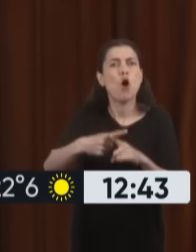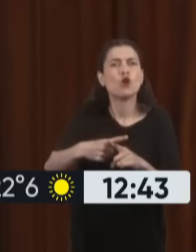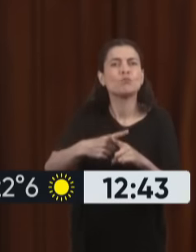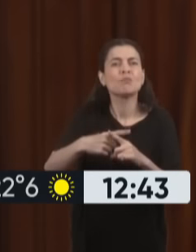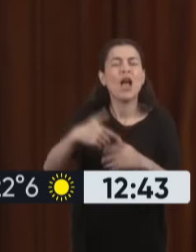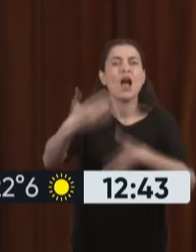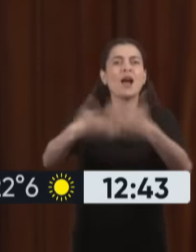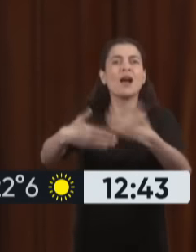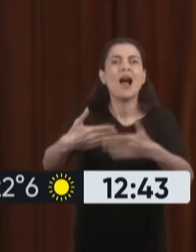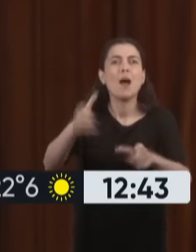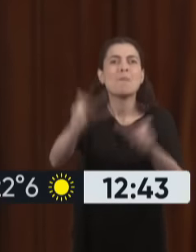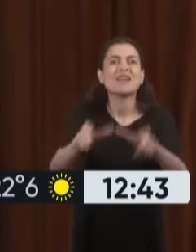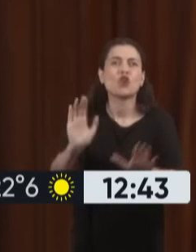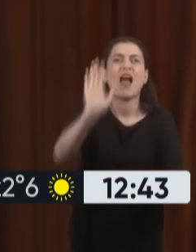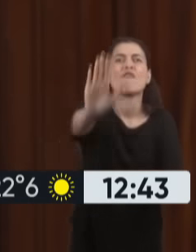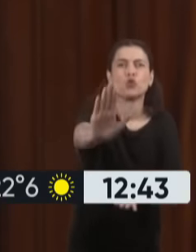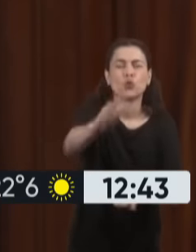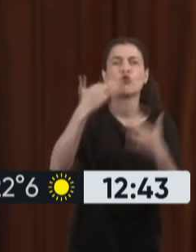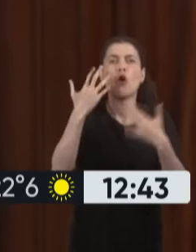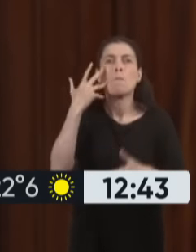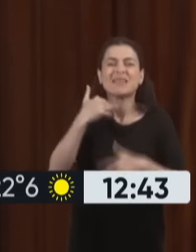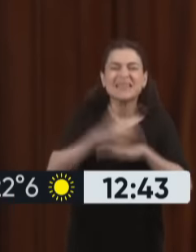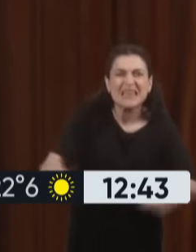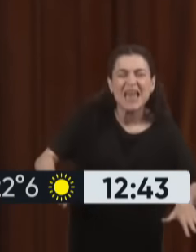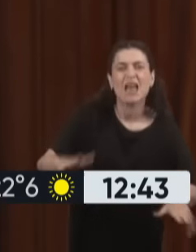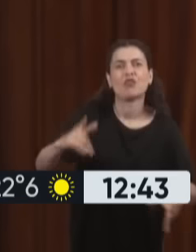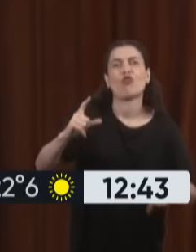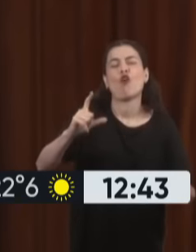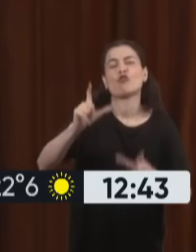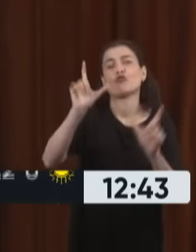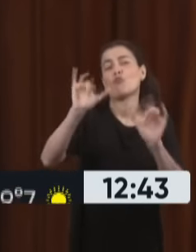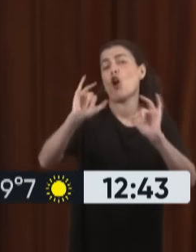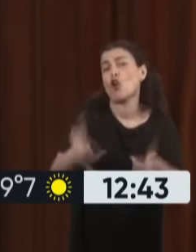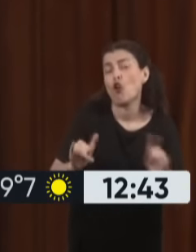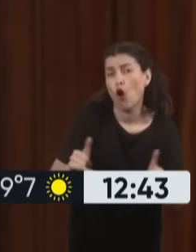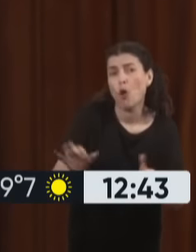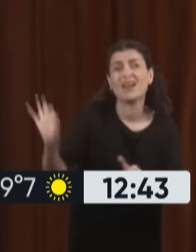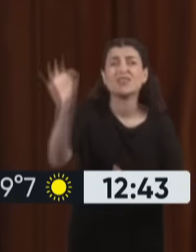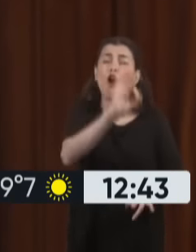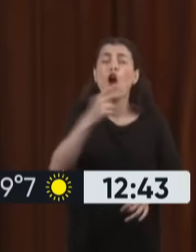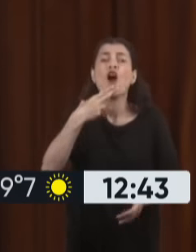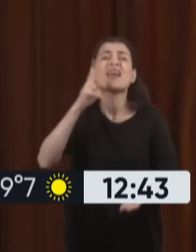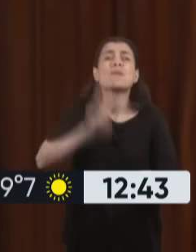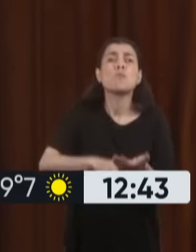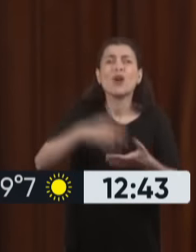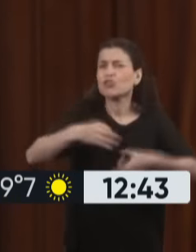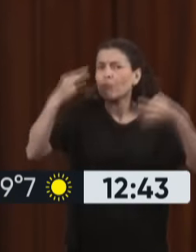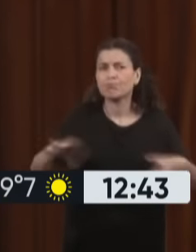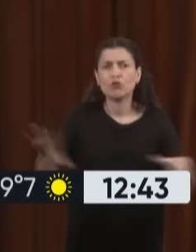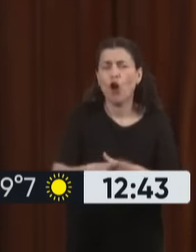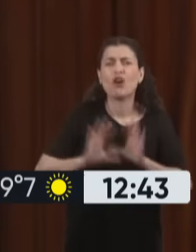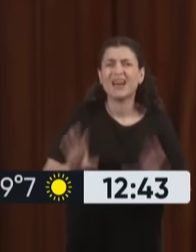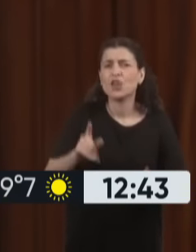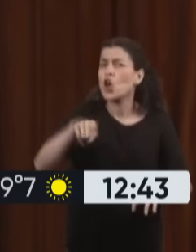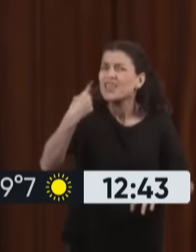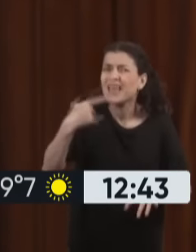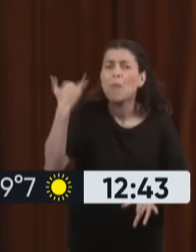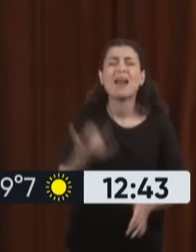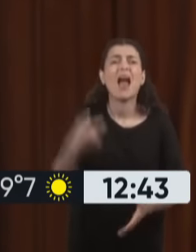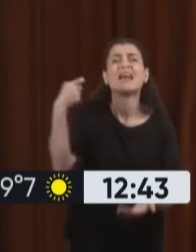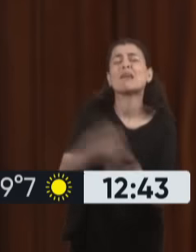nuestros hijos, a nuestros nietos y demás, o lo pagan con impuestos explícitos, pero siempre se paga. Por lo tanto, dada